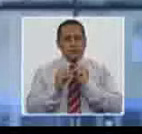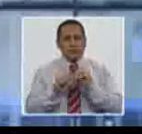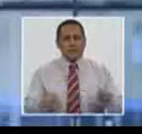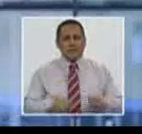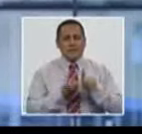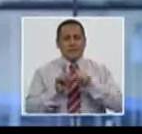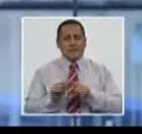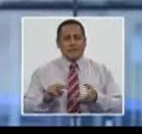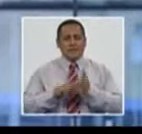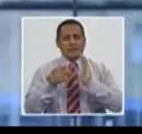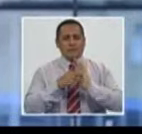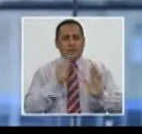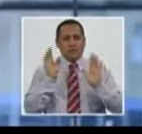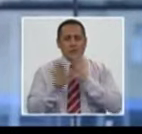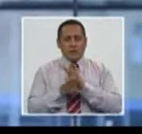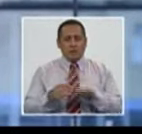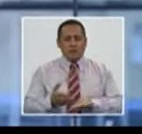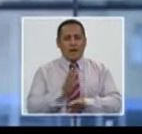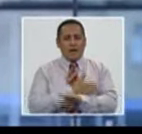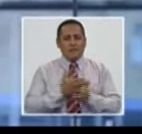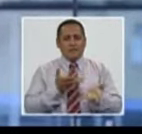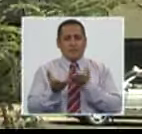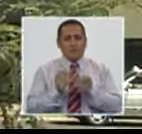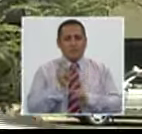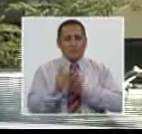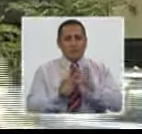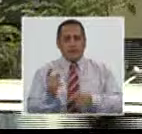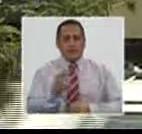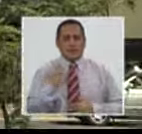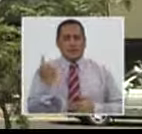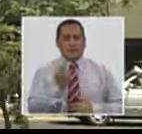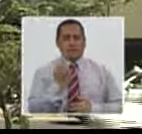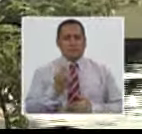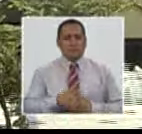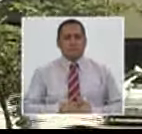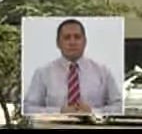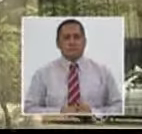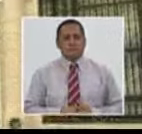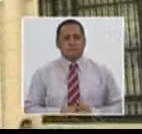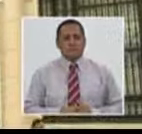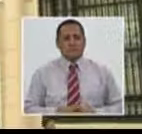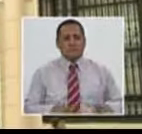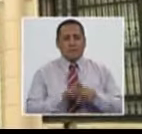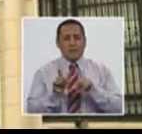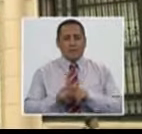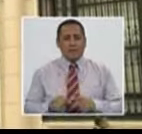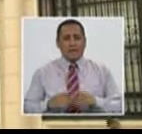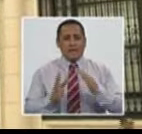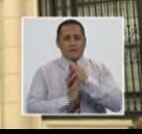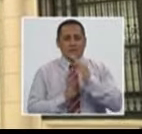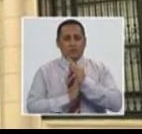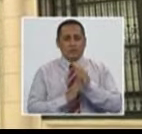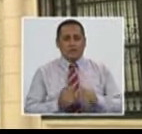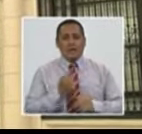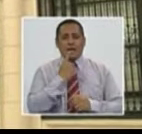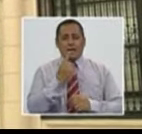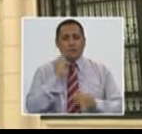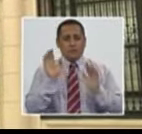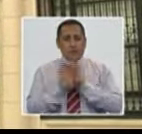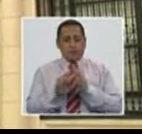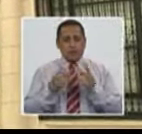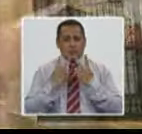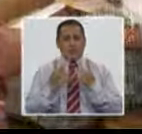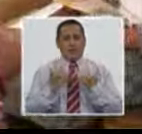en tanto acercan los servicios de otras instituciones la defensoría del pueblo es